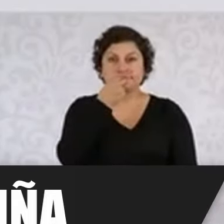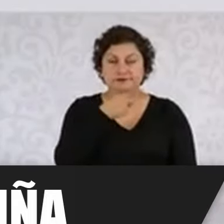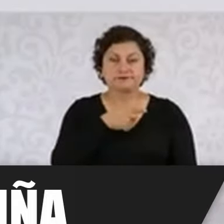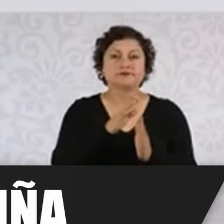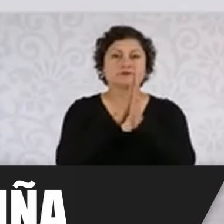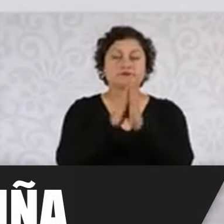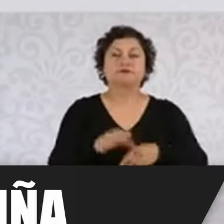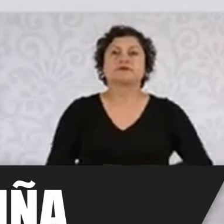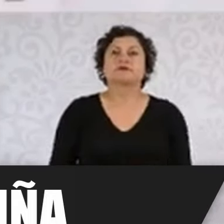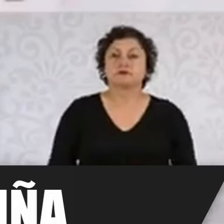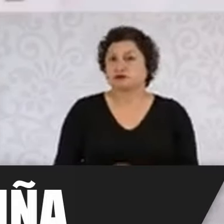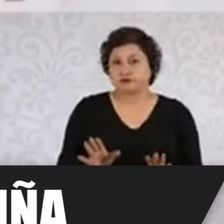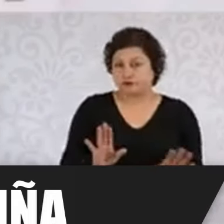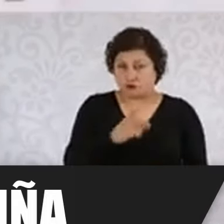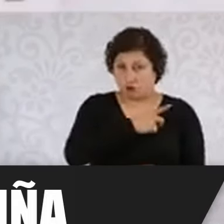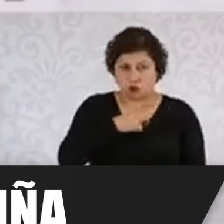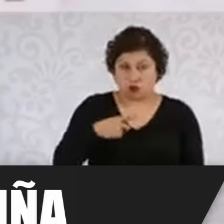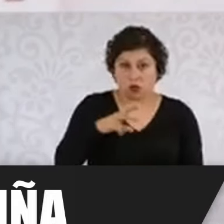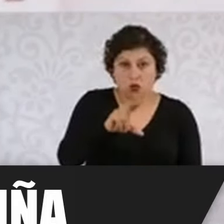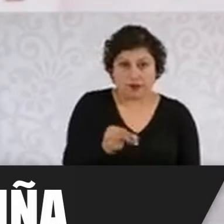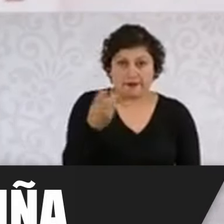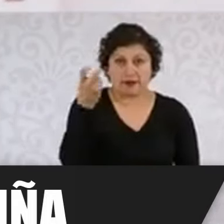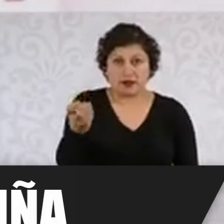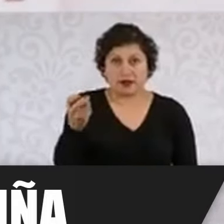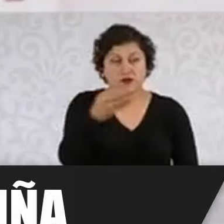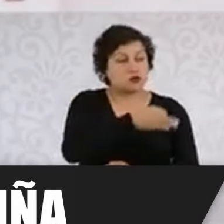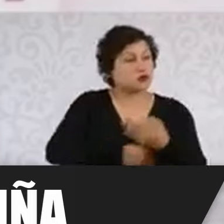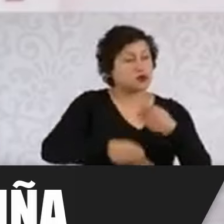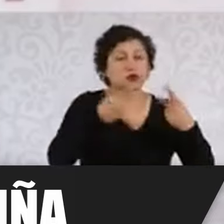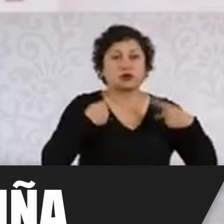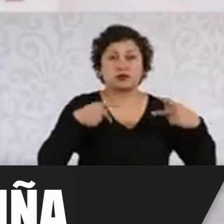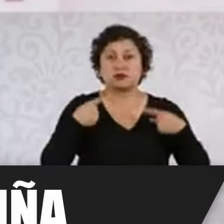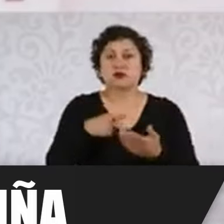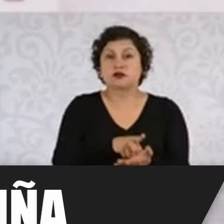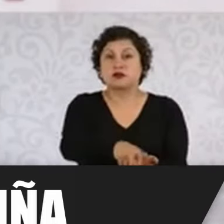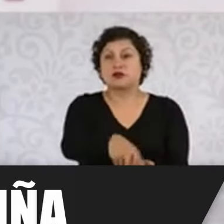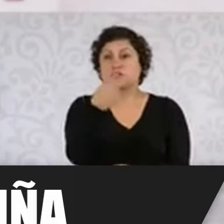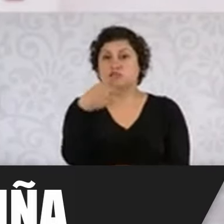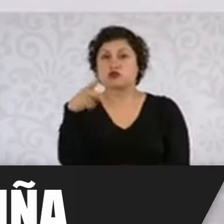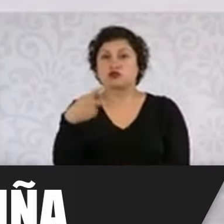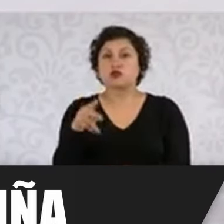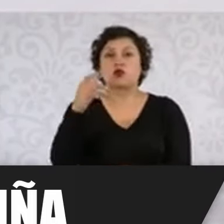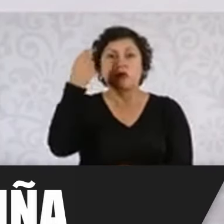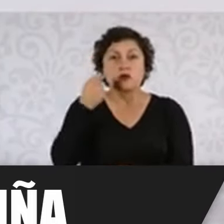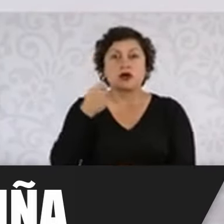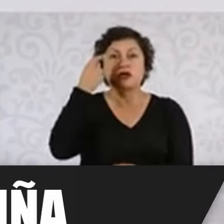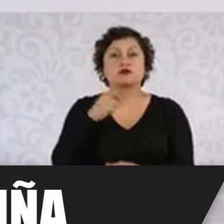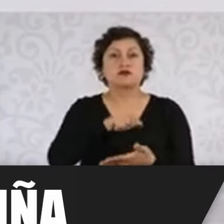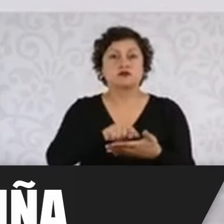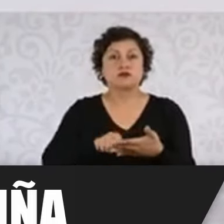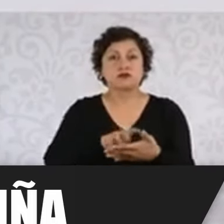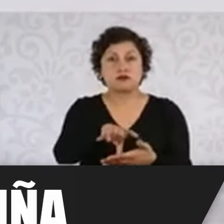El adulto mayor, todos los beneficiarios tienen derecho a sacar del Banco de Bienestar lo que les corresponde. Entonces, si